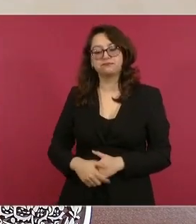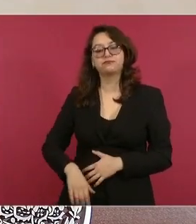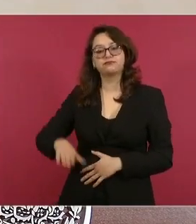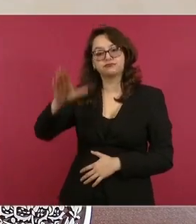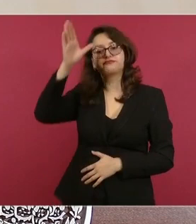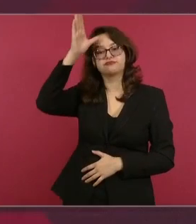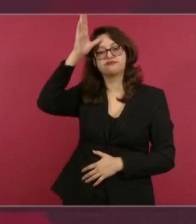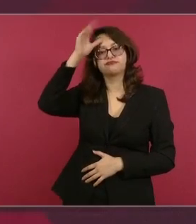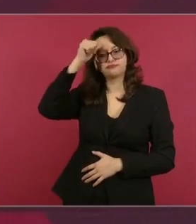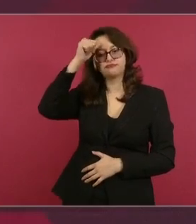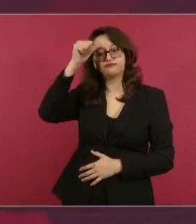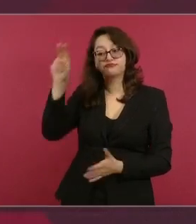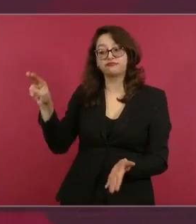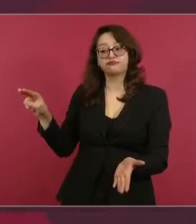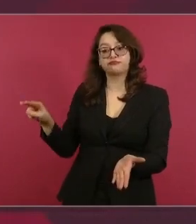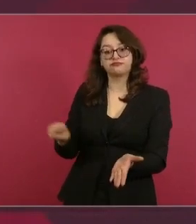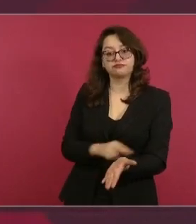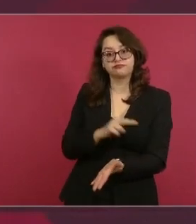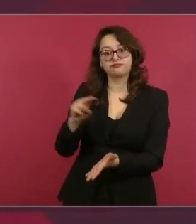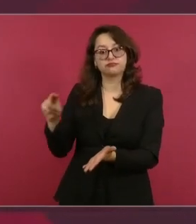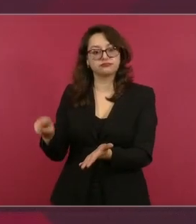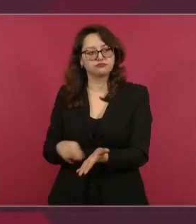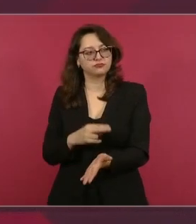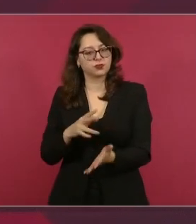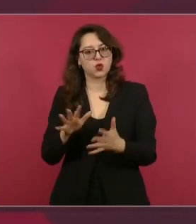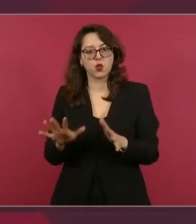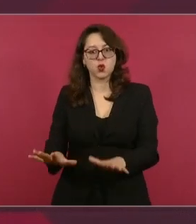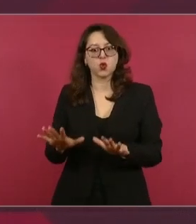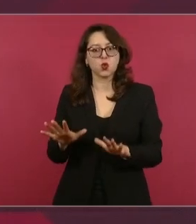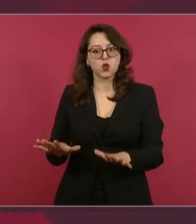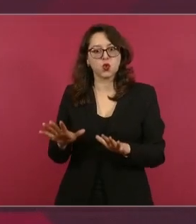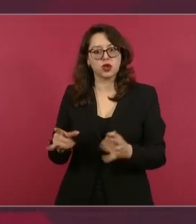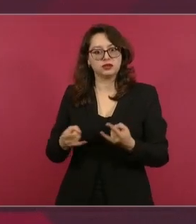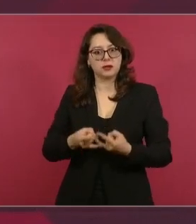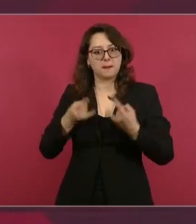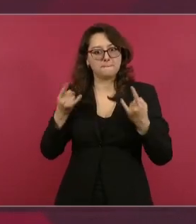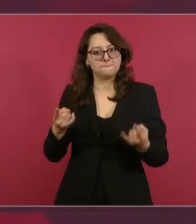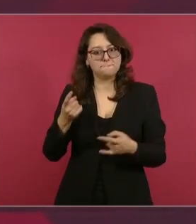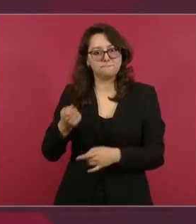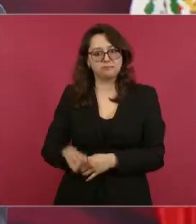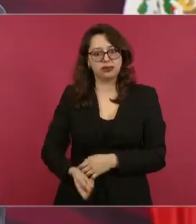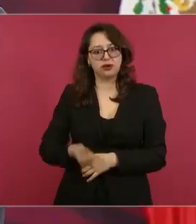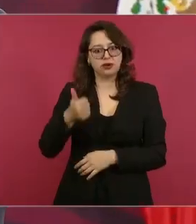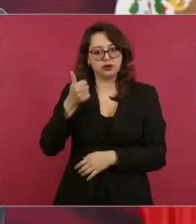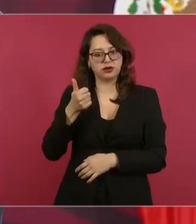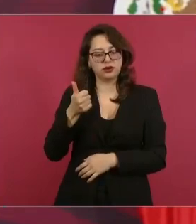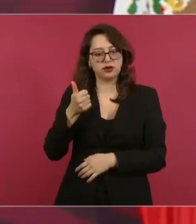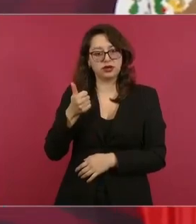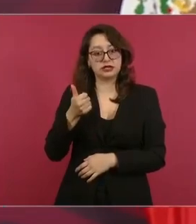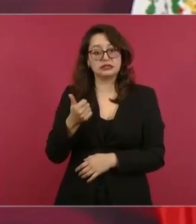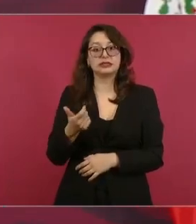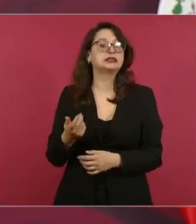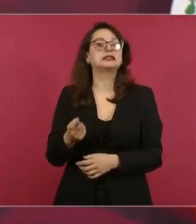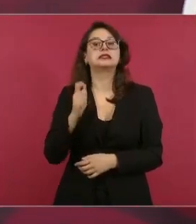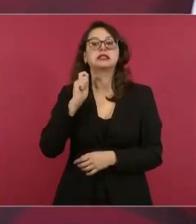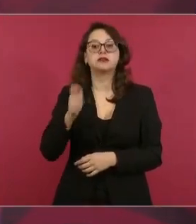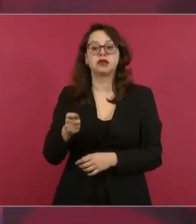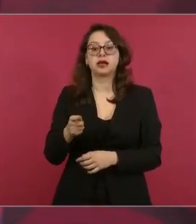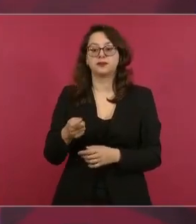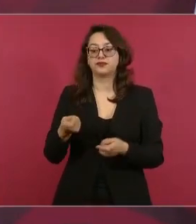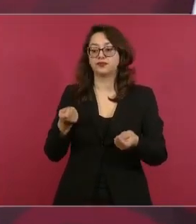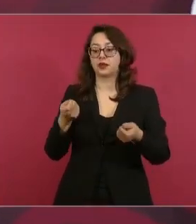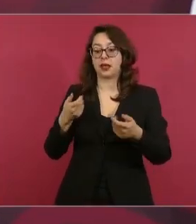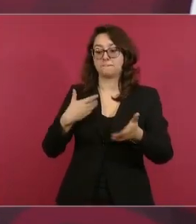que se firma en Estados Unidos, pero que no implicaba que al día siguiente